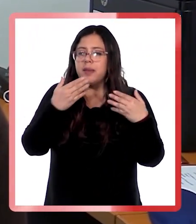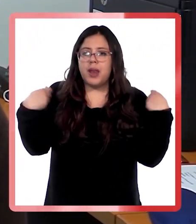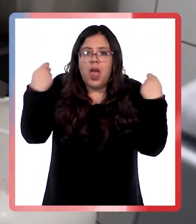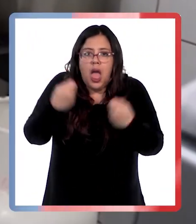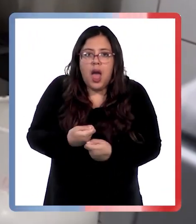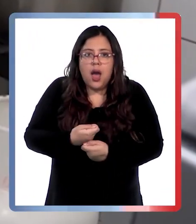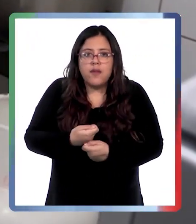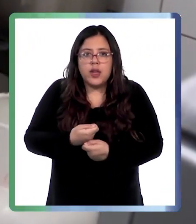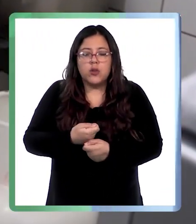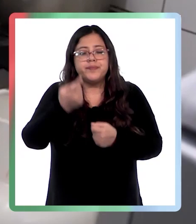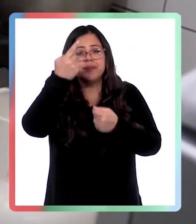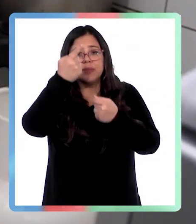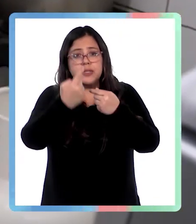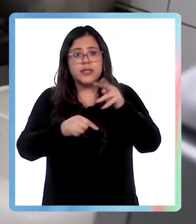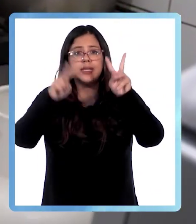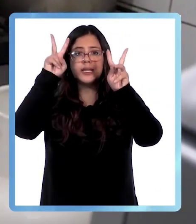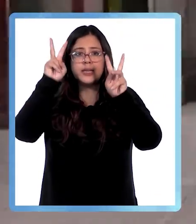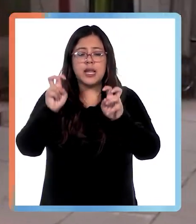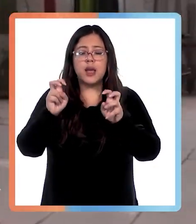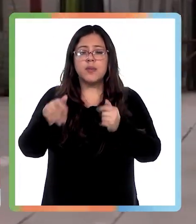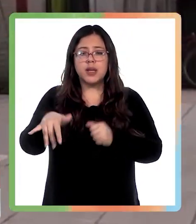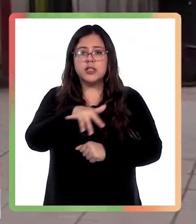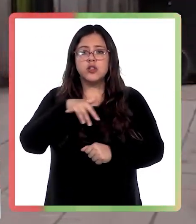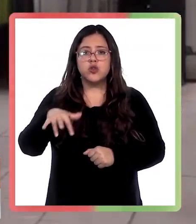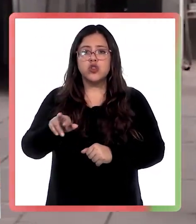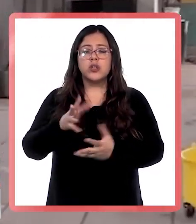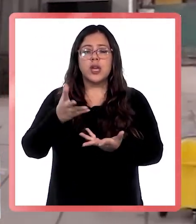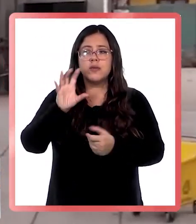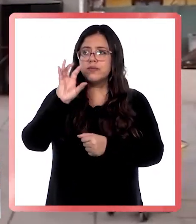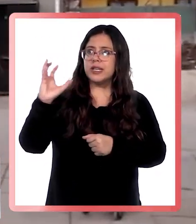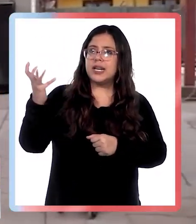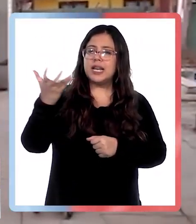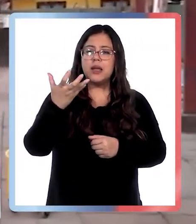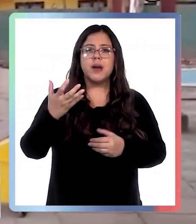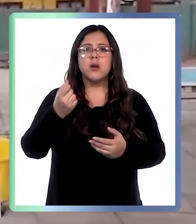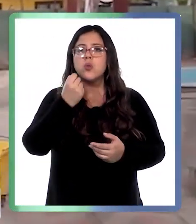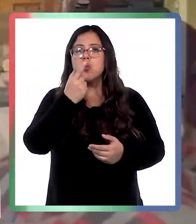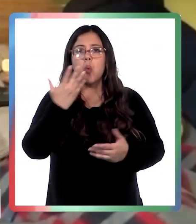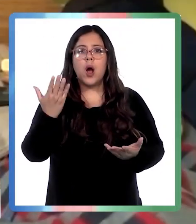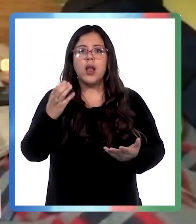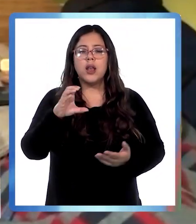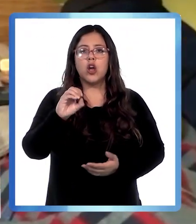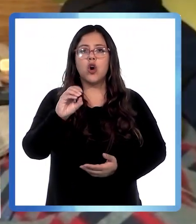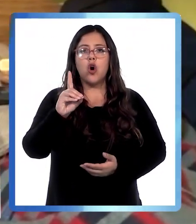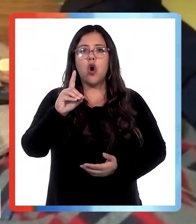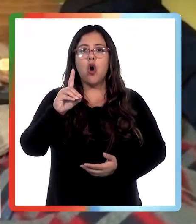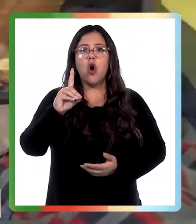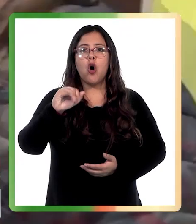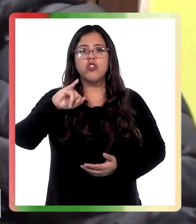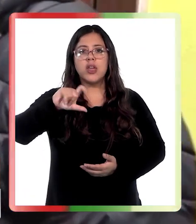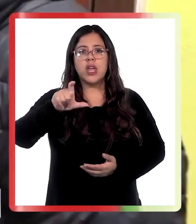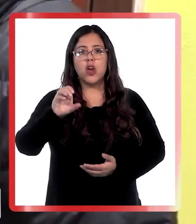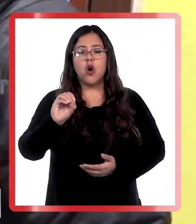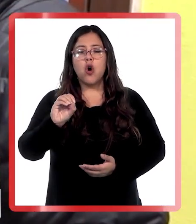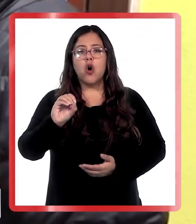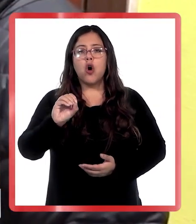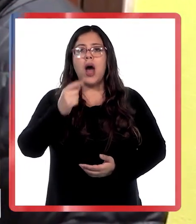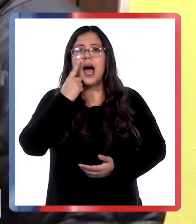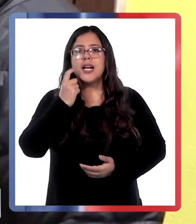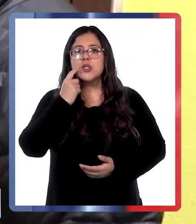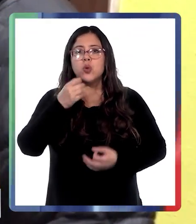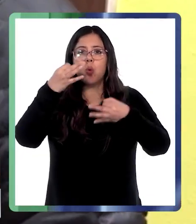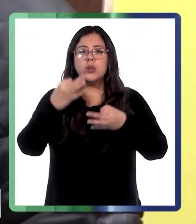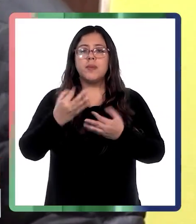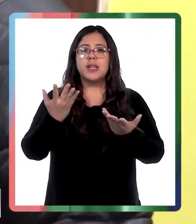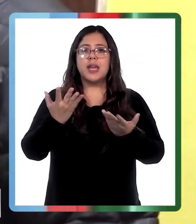abrigo otra de las medidas que van en respuesta a las condiciones climáticas extremas es la activación del código Azul cuando las temperaturas